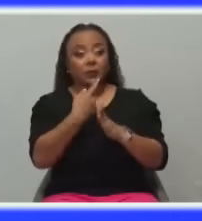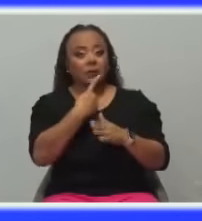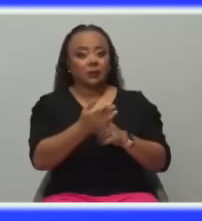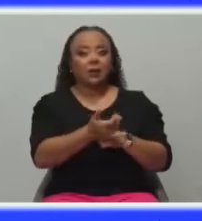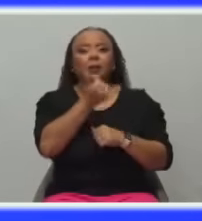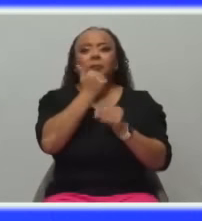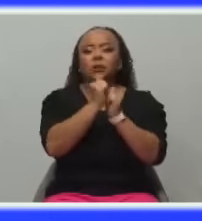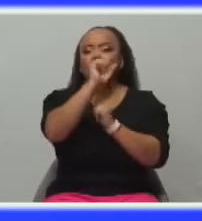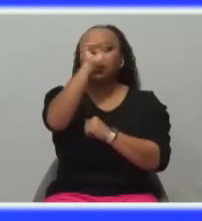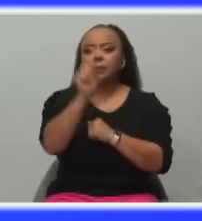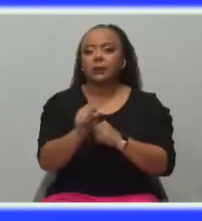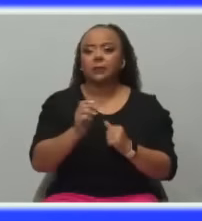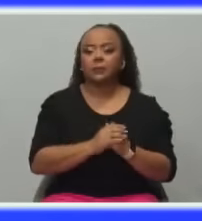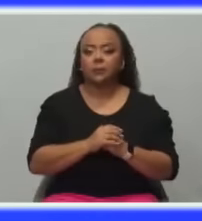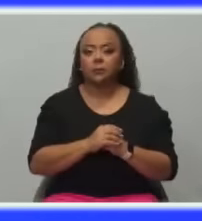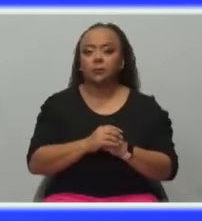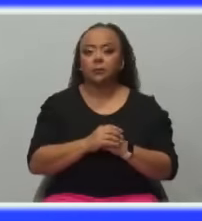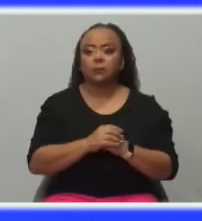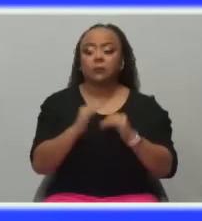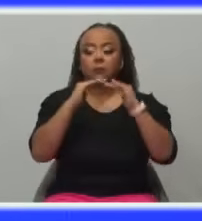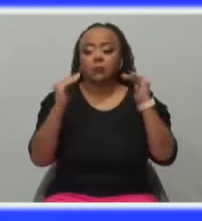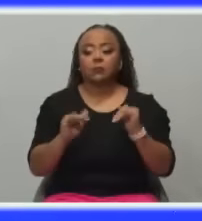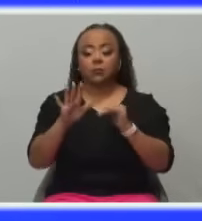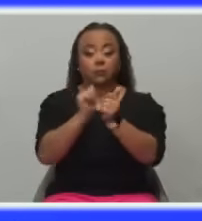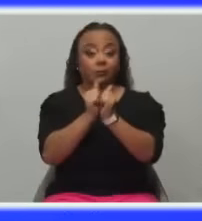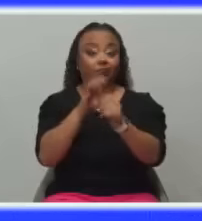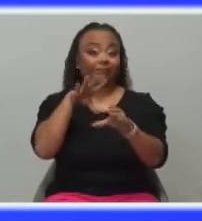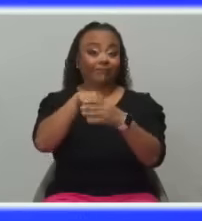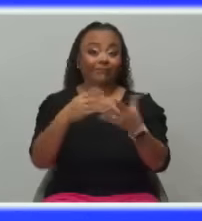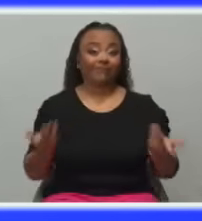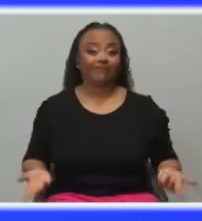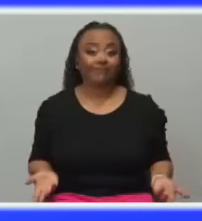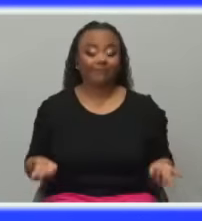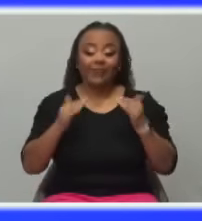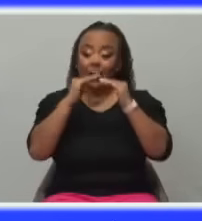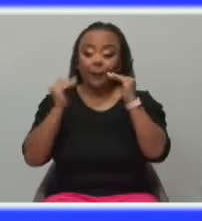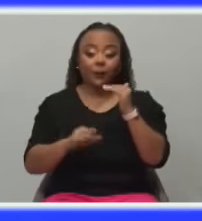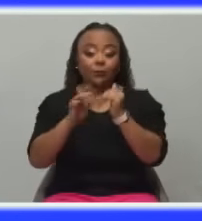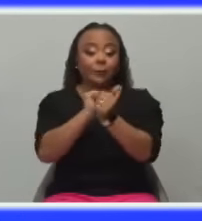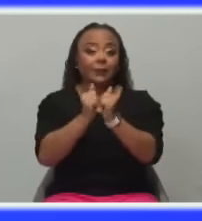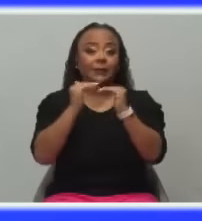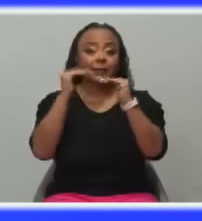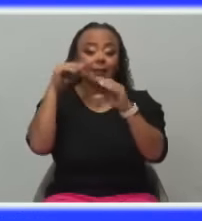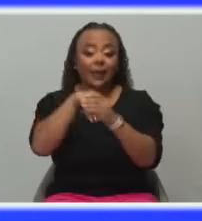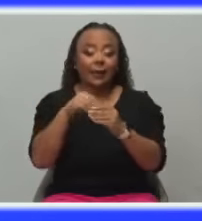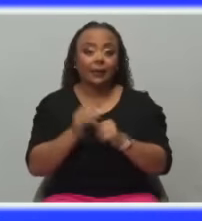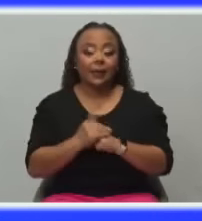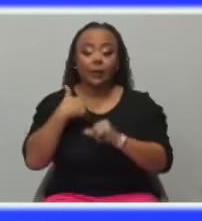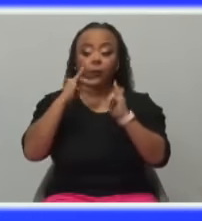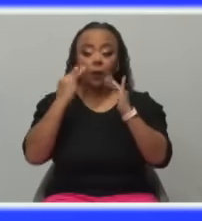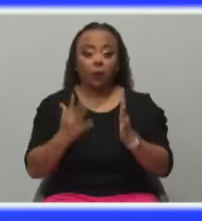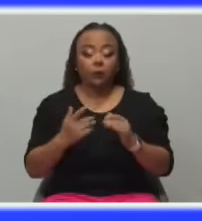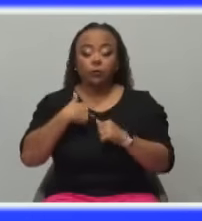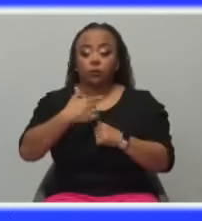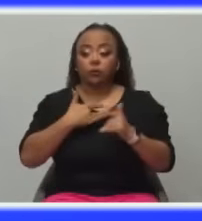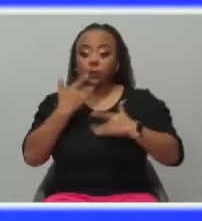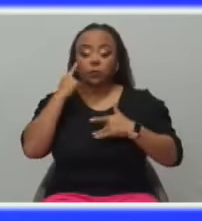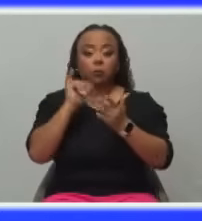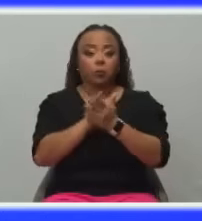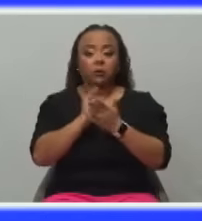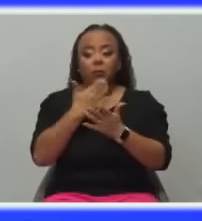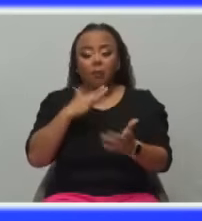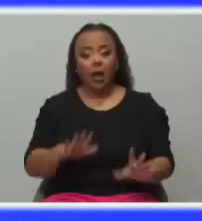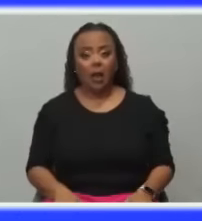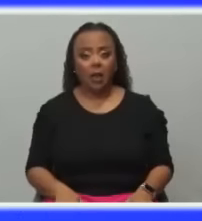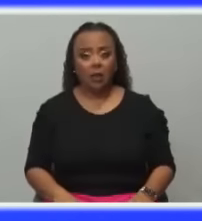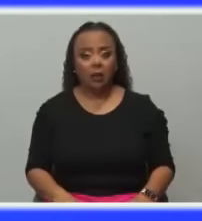Qué pasó con saprisa bajo bajó su competencia interna bajó su competencia interna hay jugadores que yo siento que por eso es que están